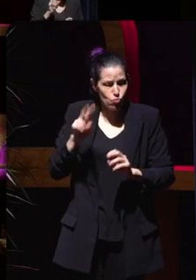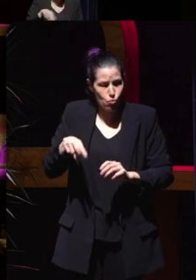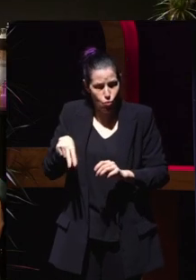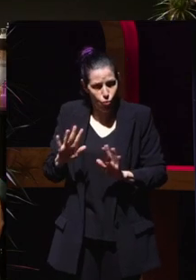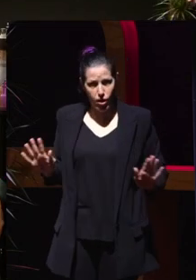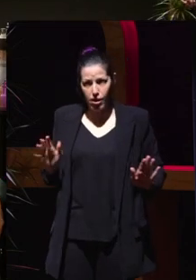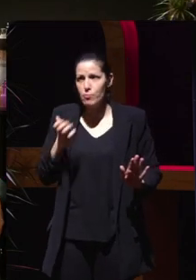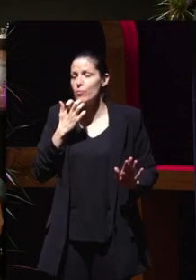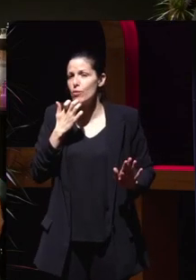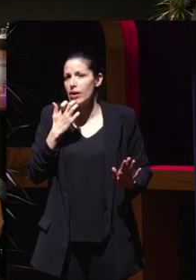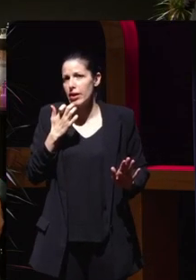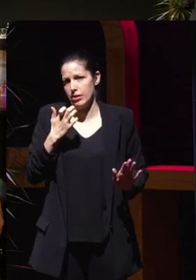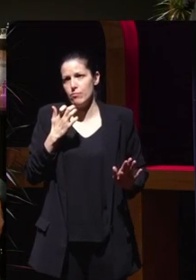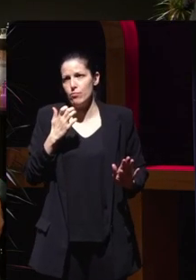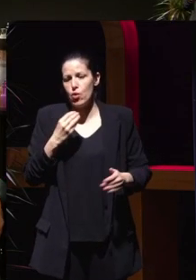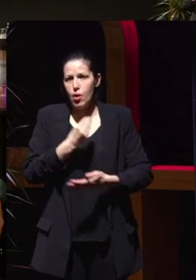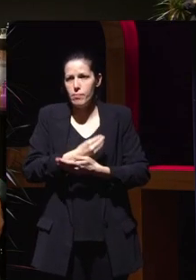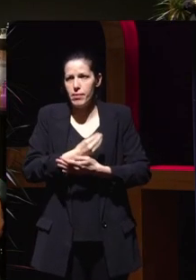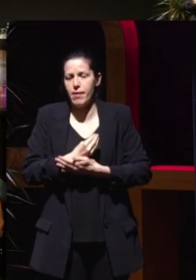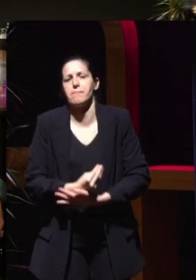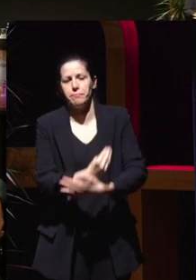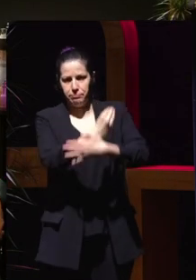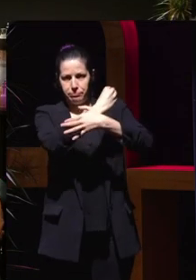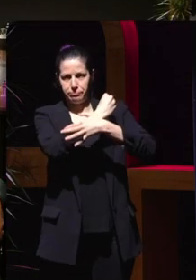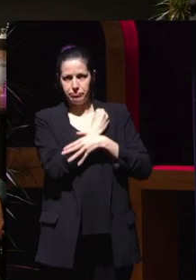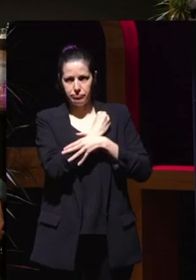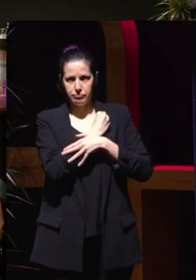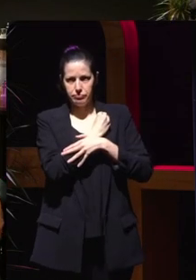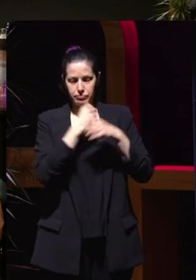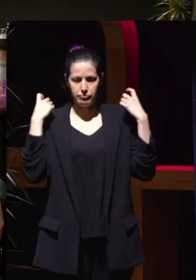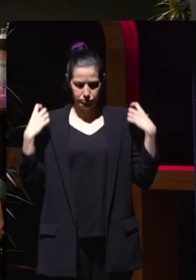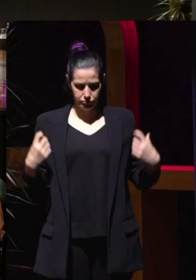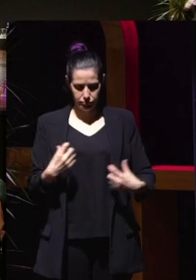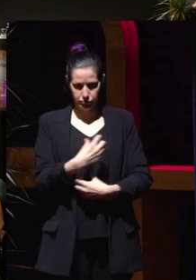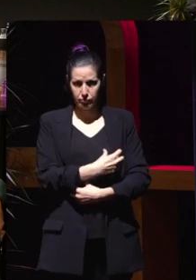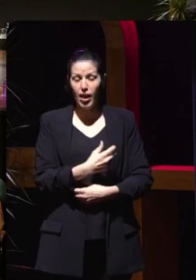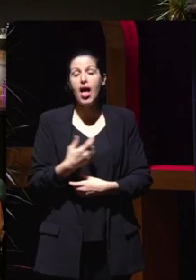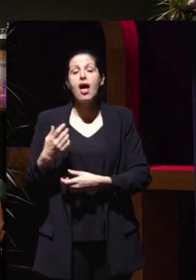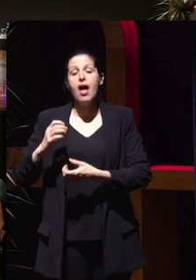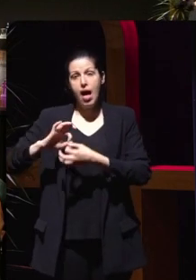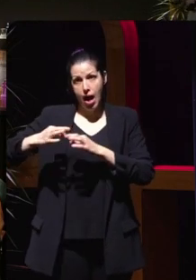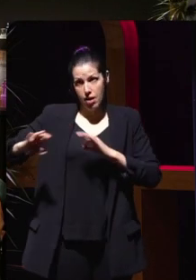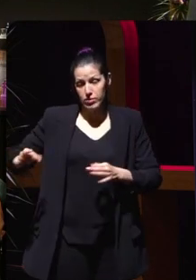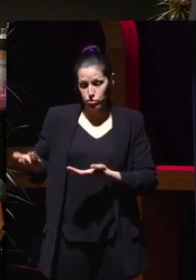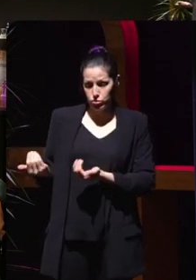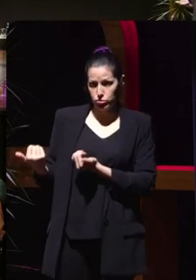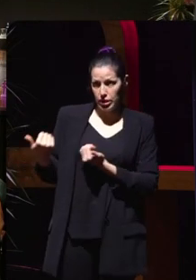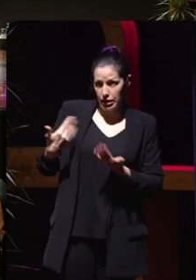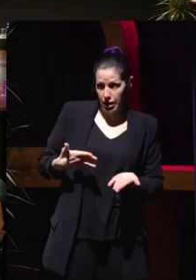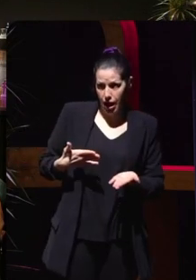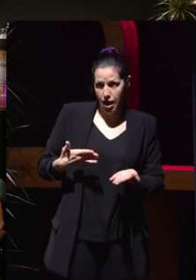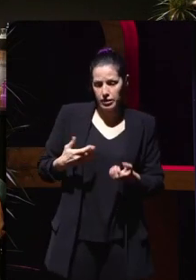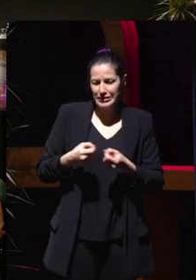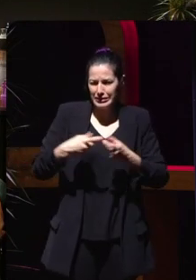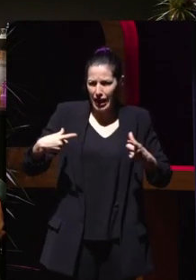o que educativo encimaming unos amigos regalarme un fular que un fular venciendo un ganaco de tela